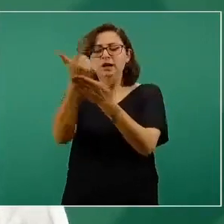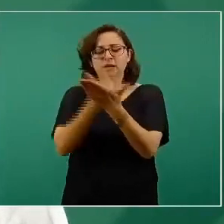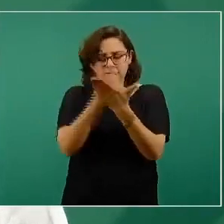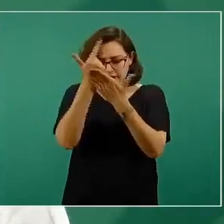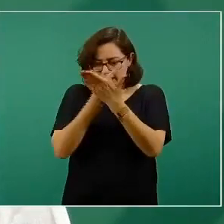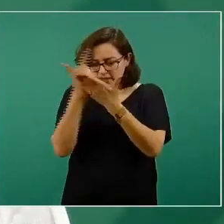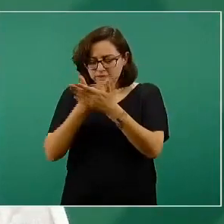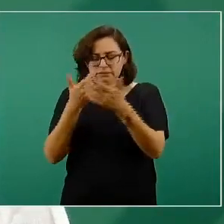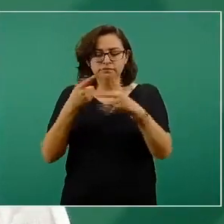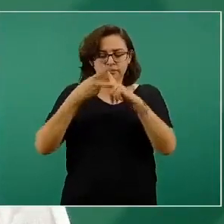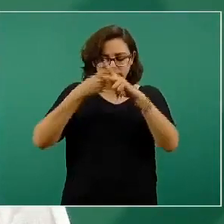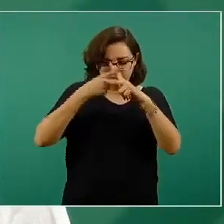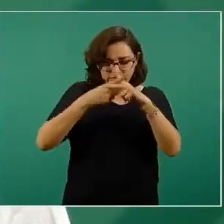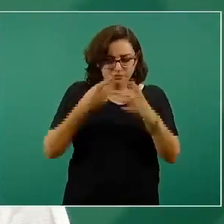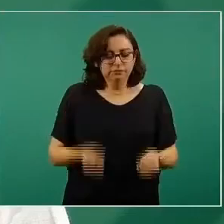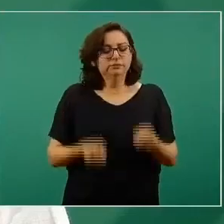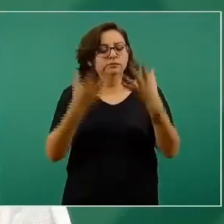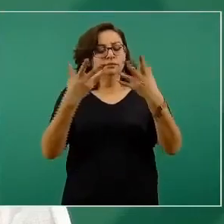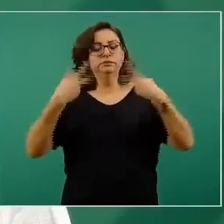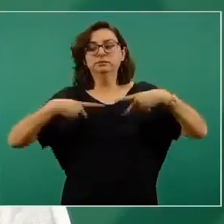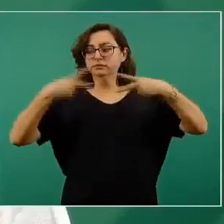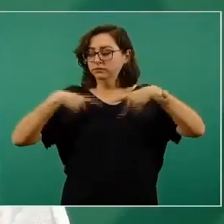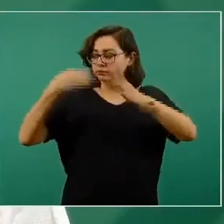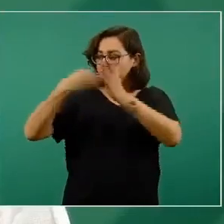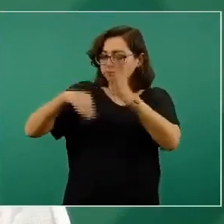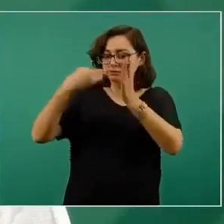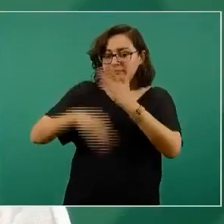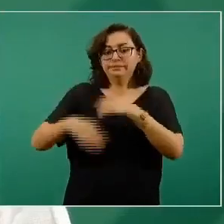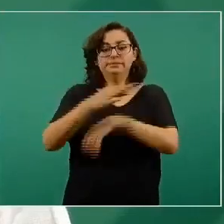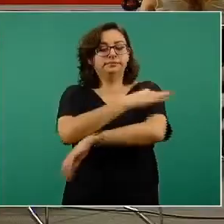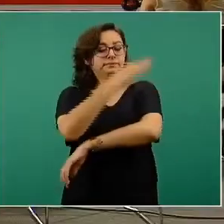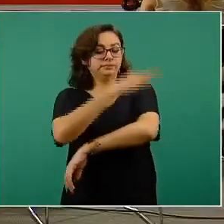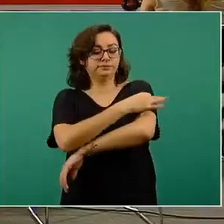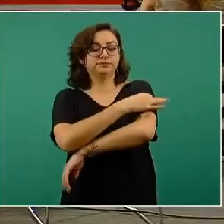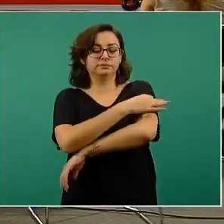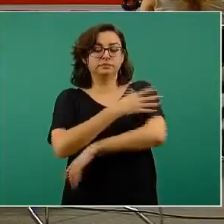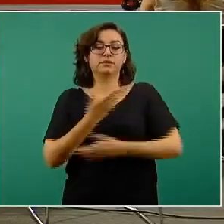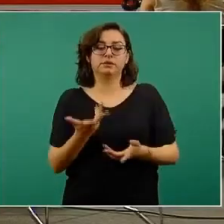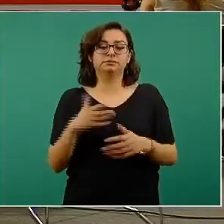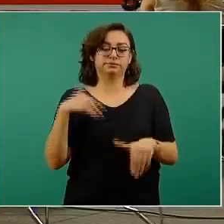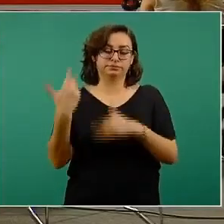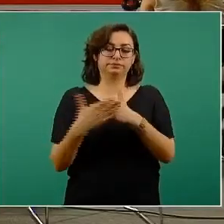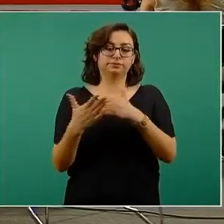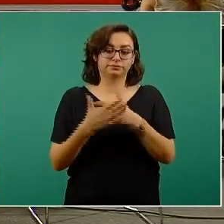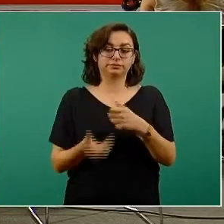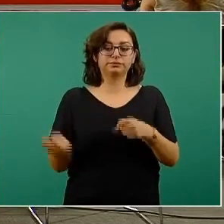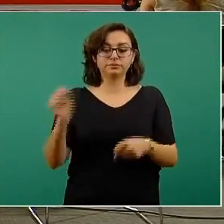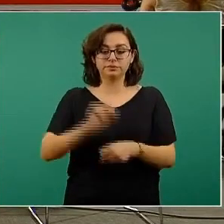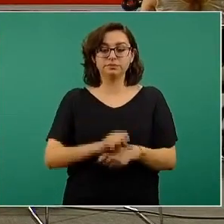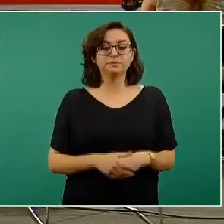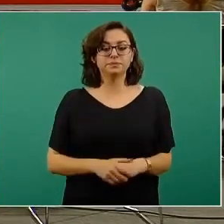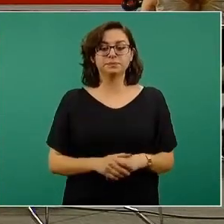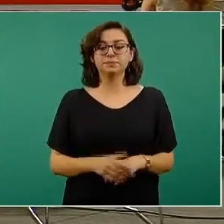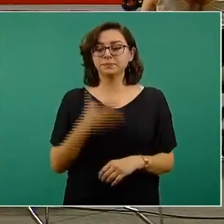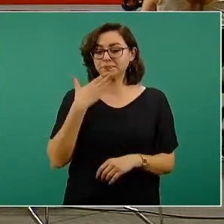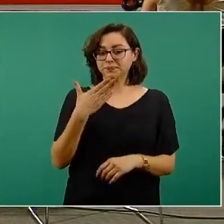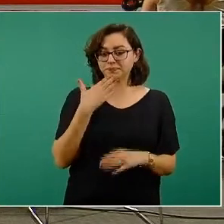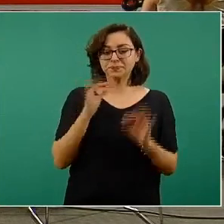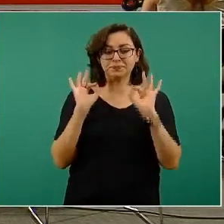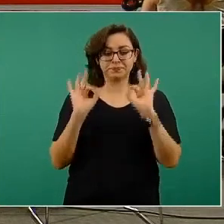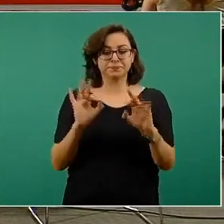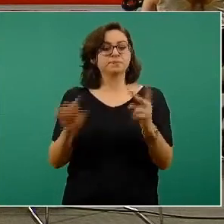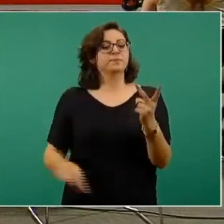son las personas que aún pudiera faltar de vacunarse en las próximas semanas. Perfecto. Segunda